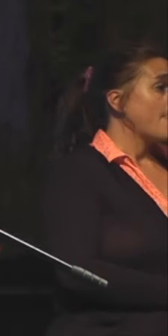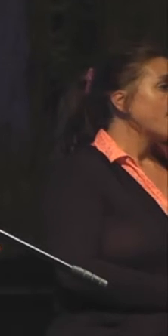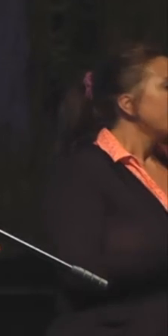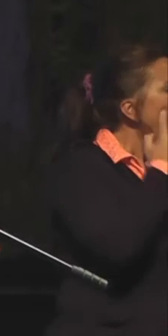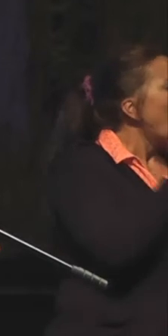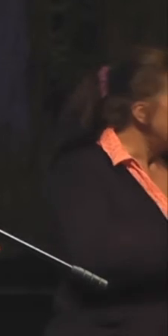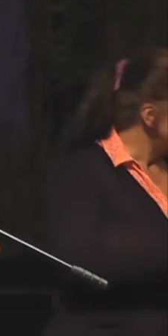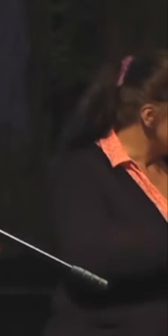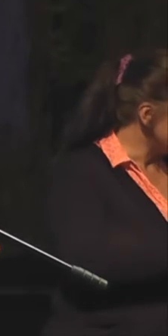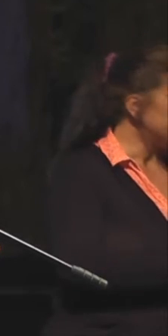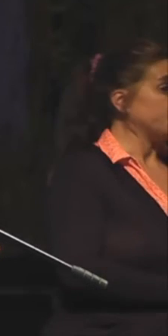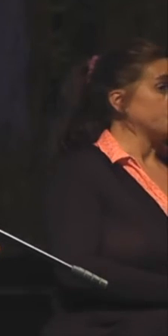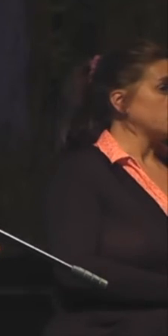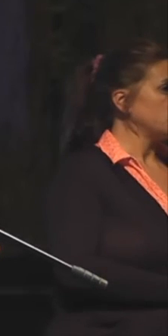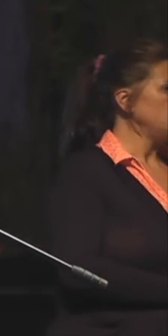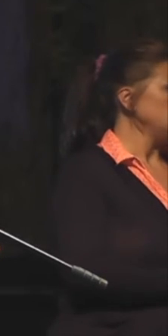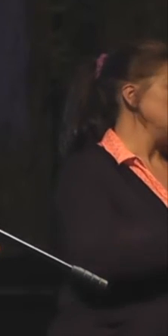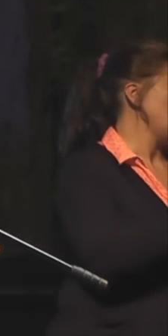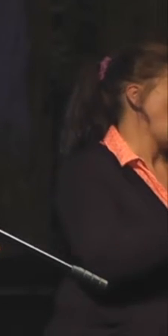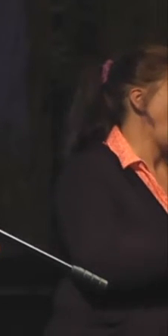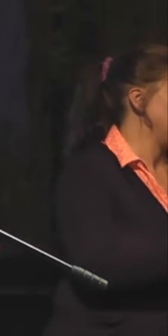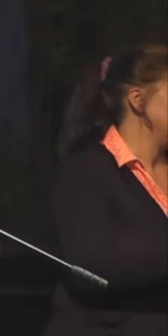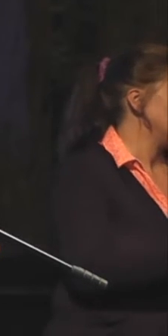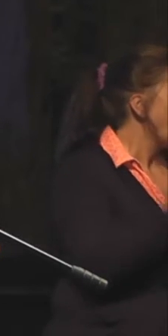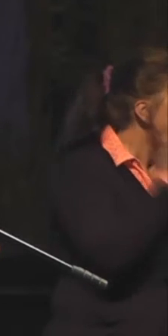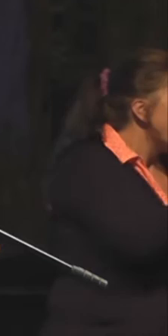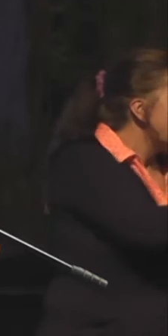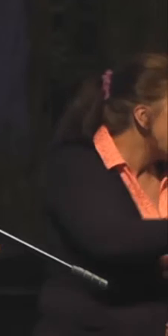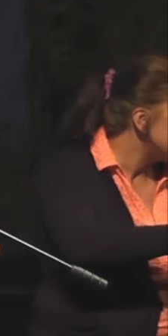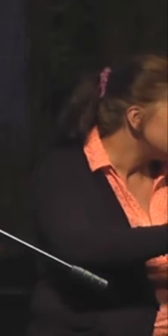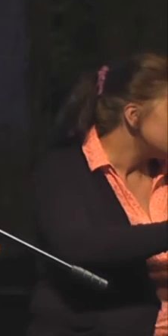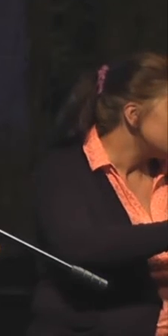wilson ferreira como conductor